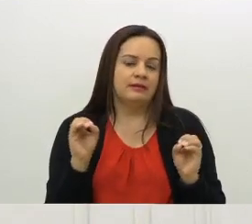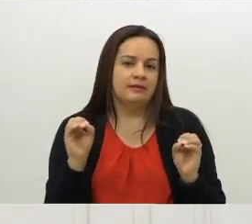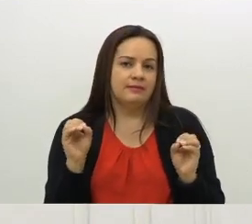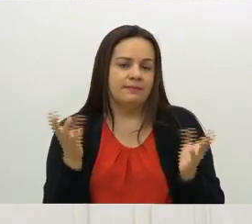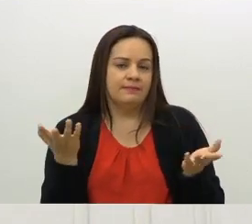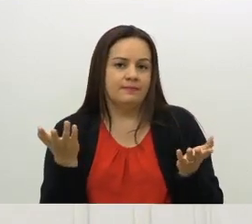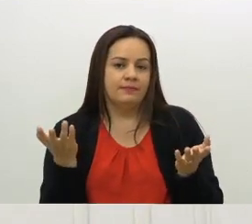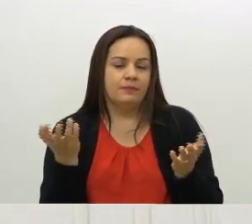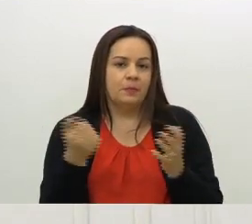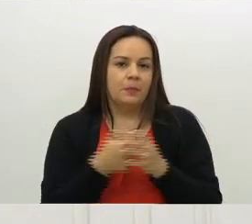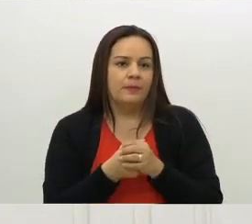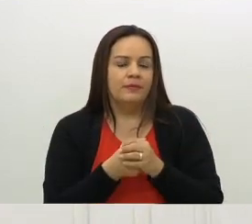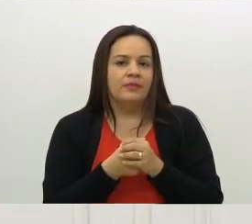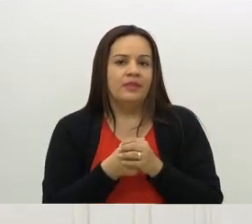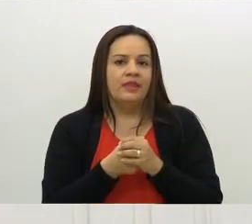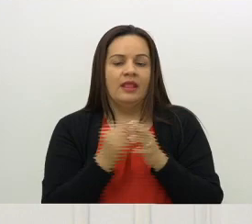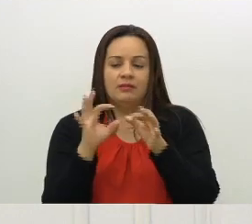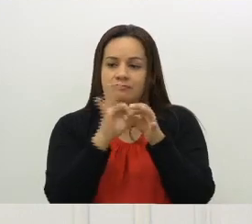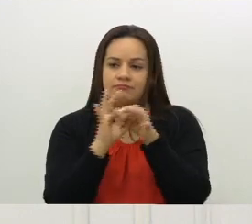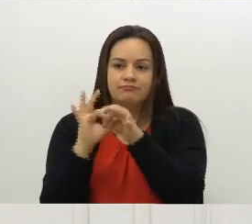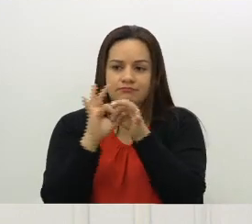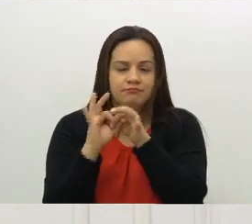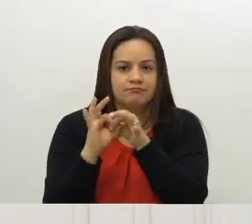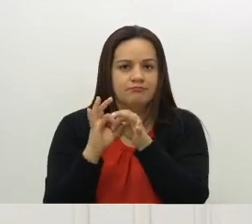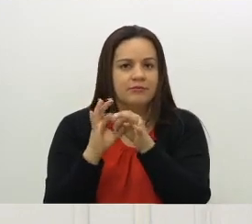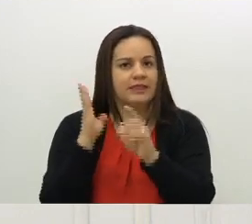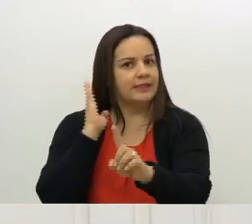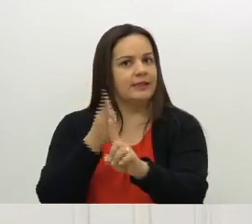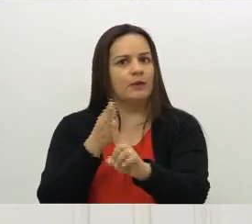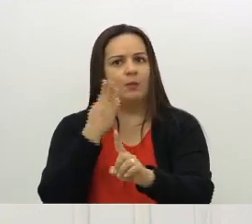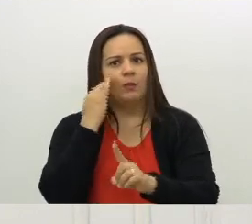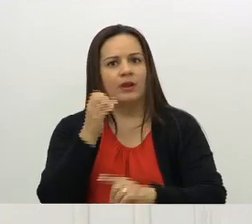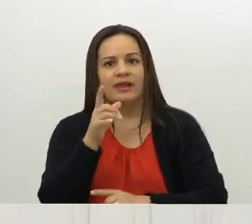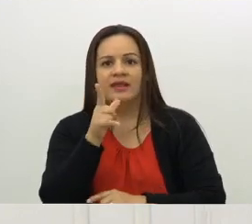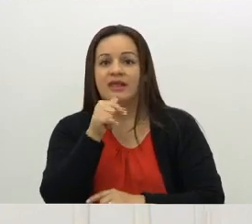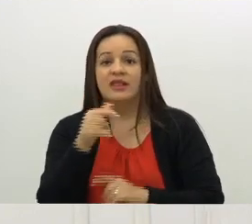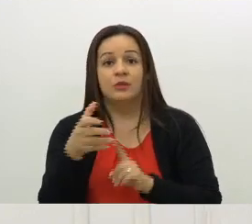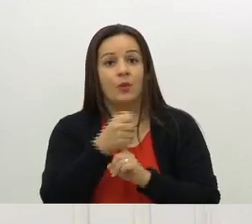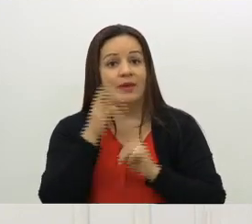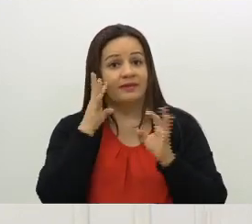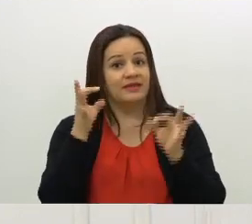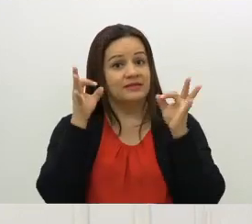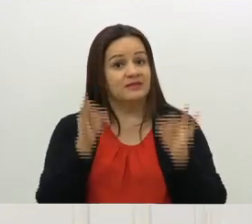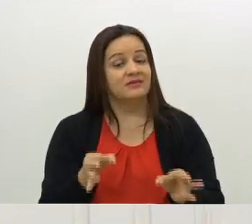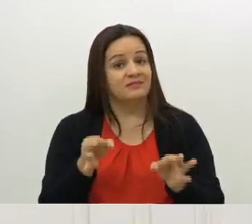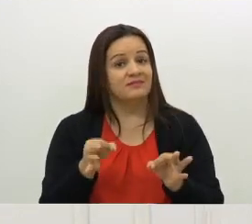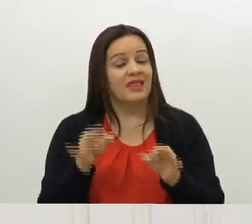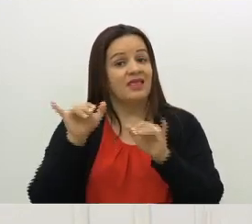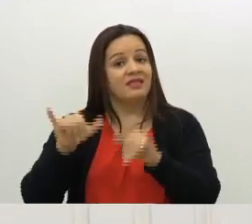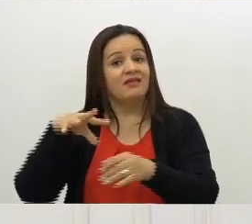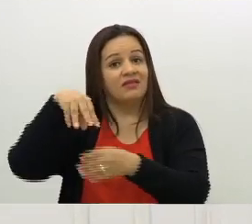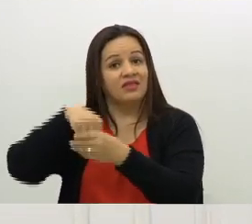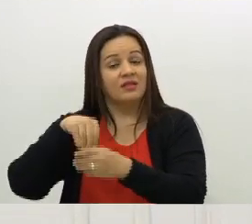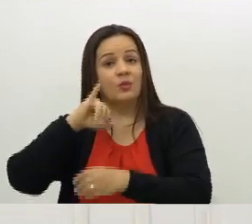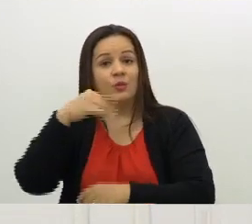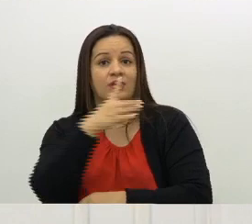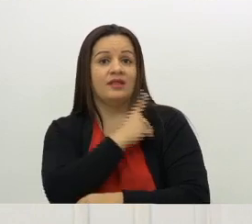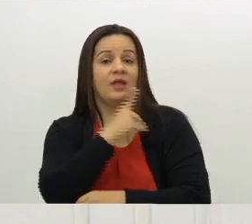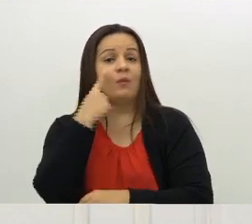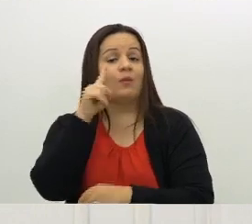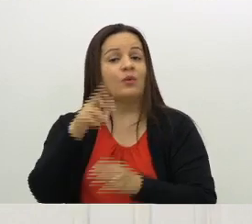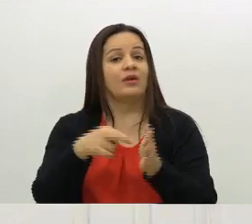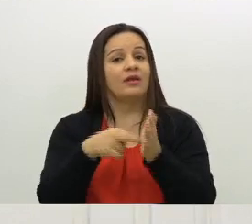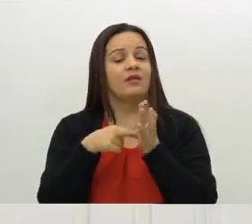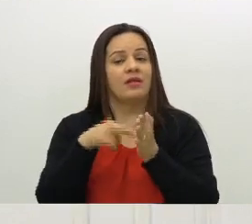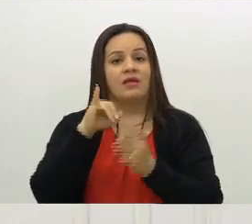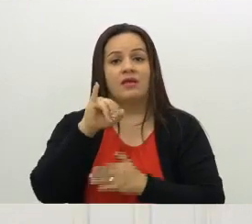digamos, una relación directa, porque quien tomaba las decisiones estaba sentado en una junta directiva por requisito